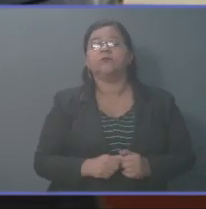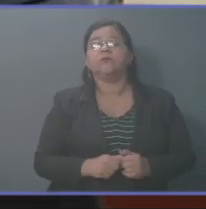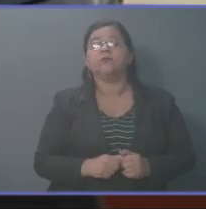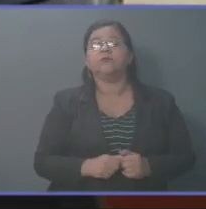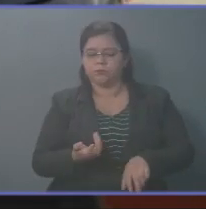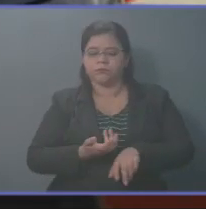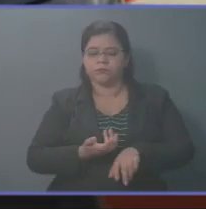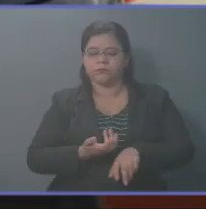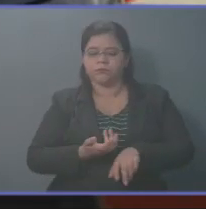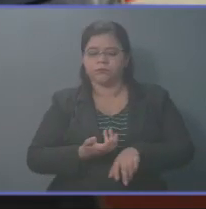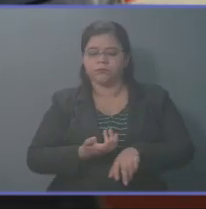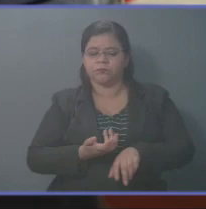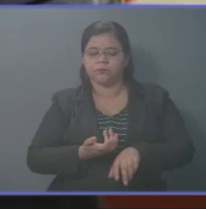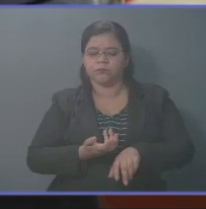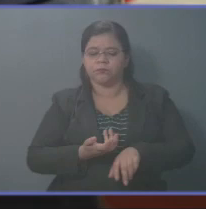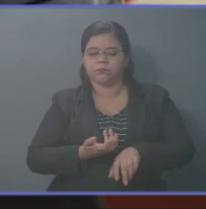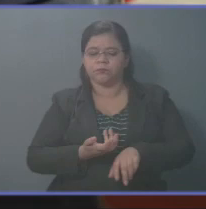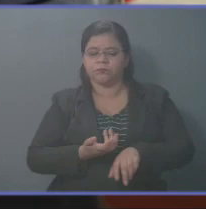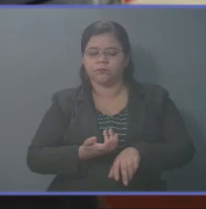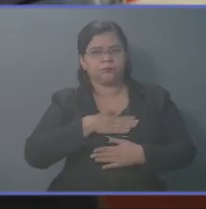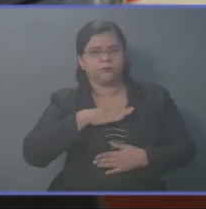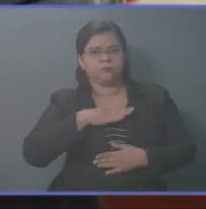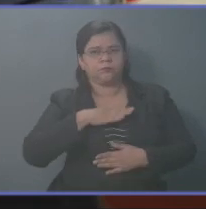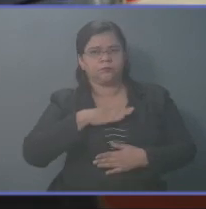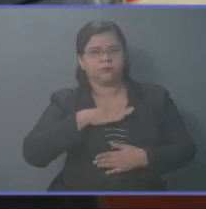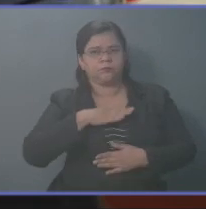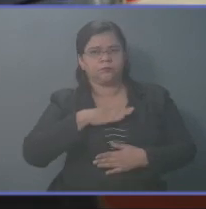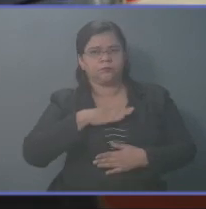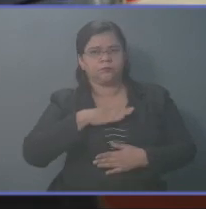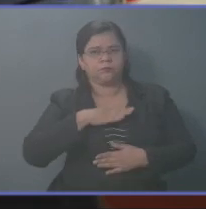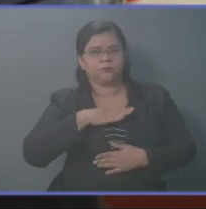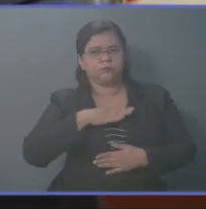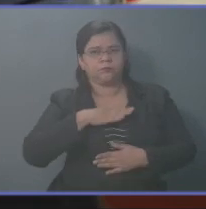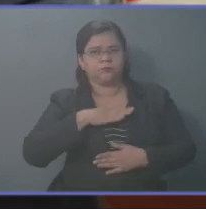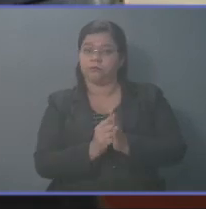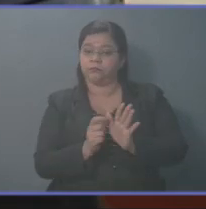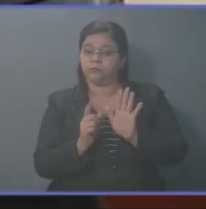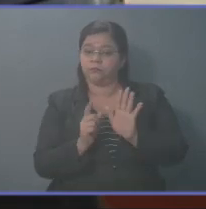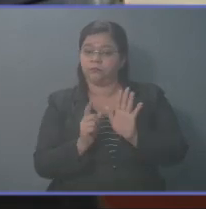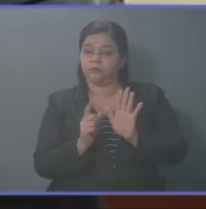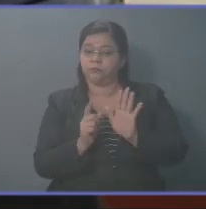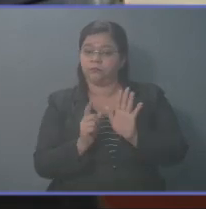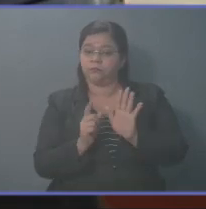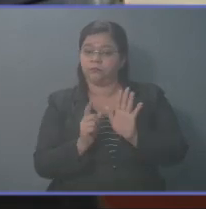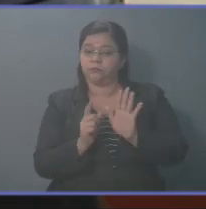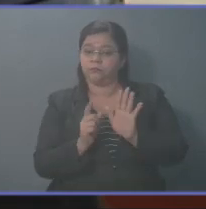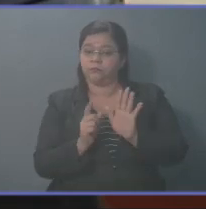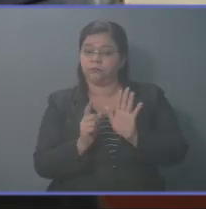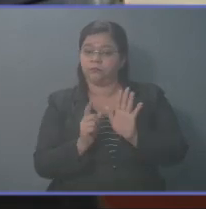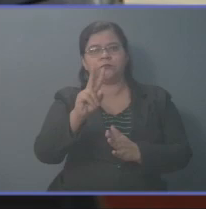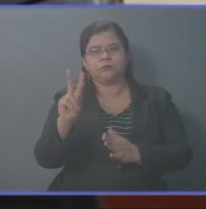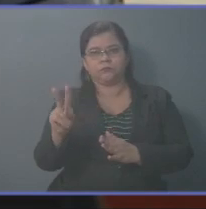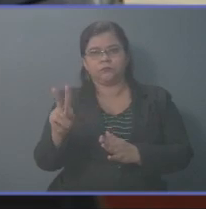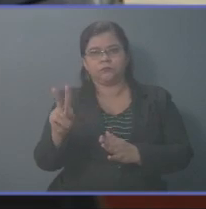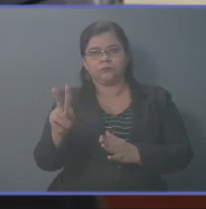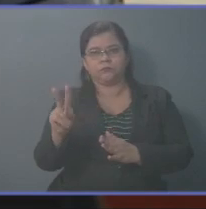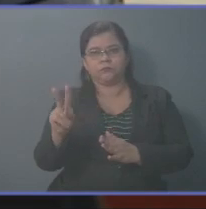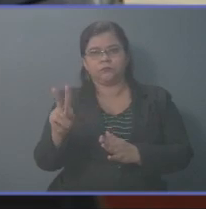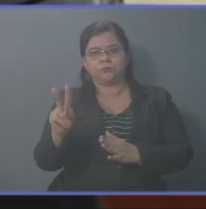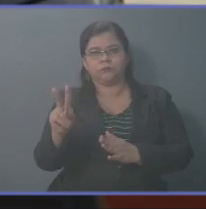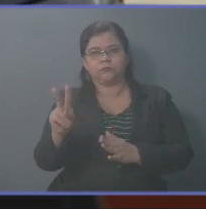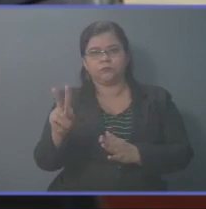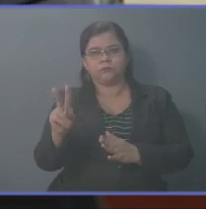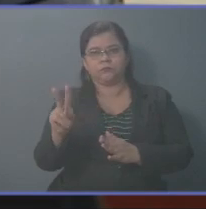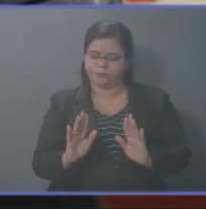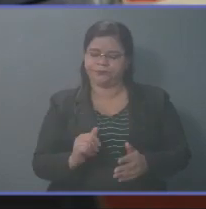para gozar de los beneficios de la presente ley. Artículo 6. Reformas el artículo 22 de la siguiente manera. El artículo 22.